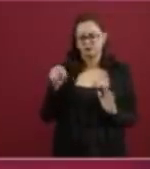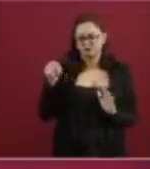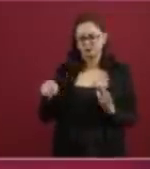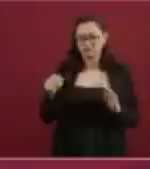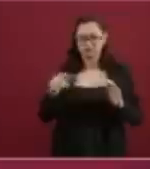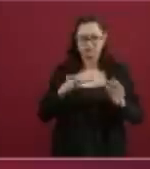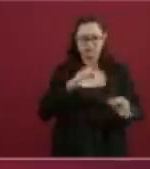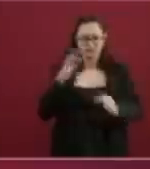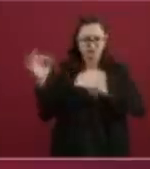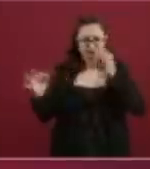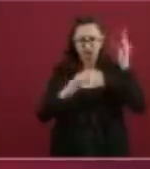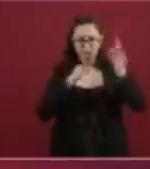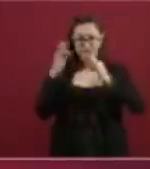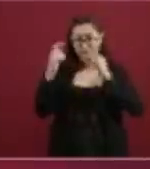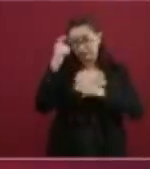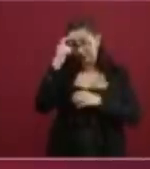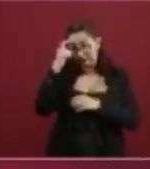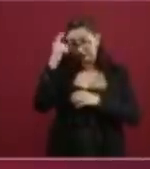creativa,